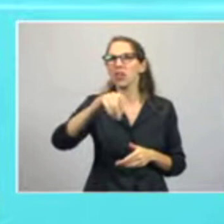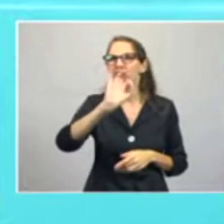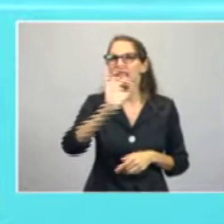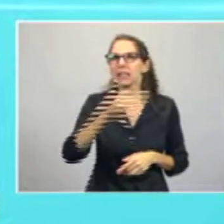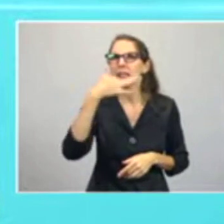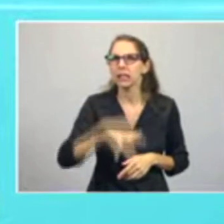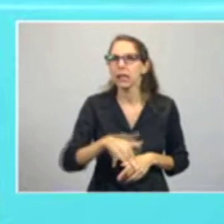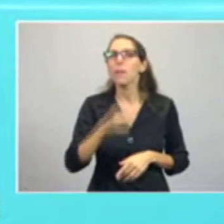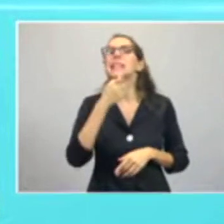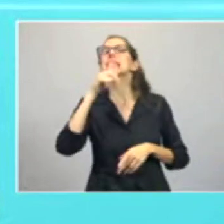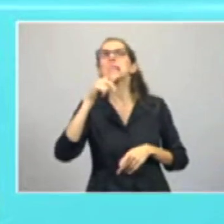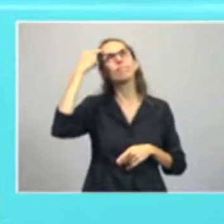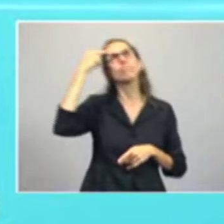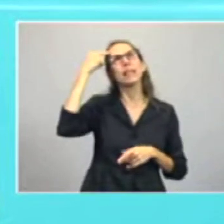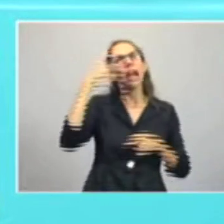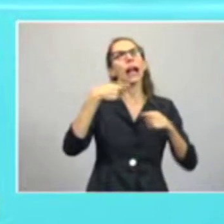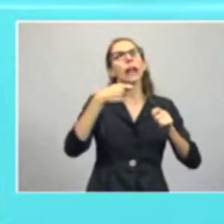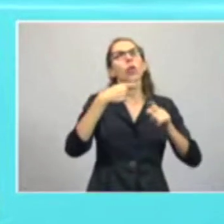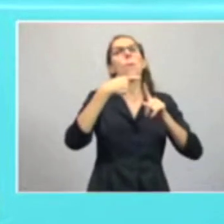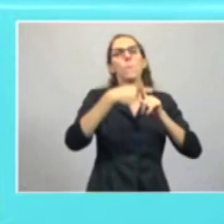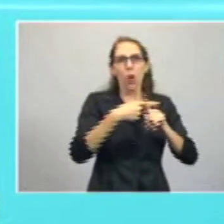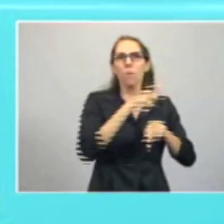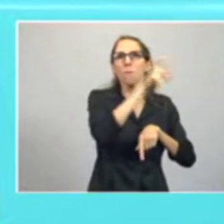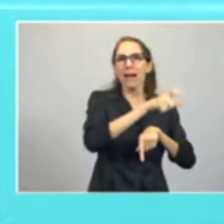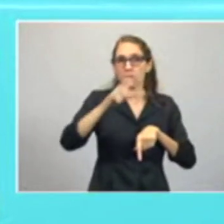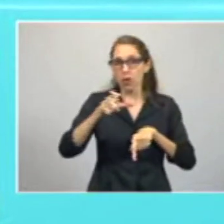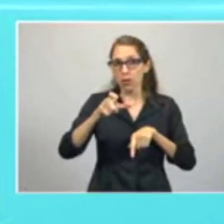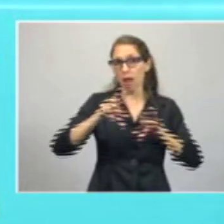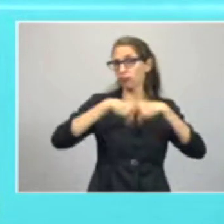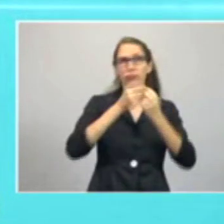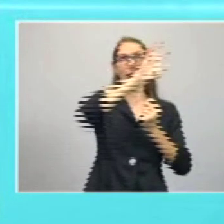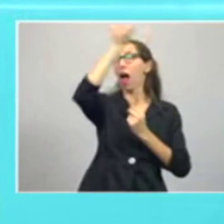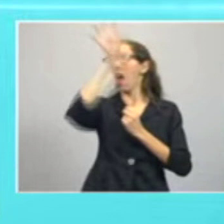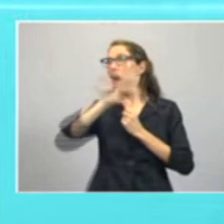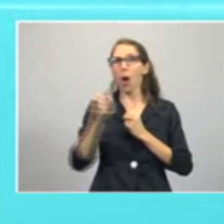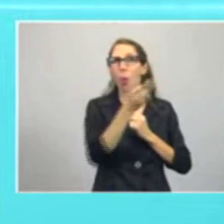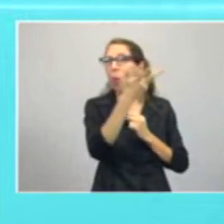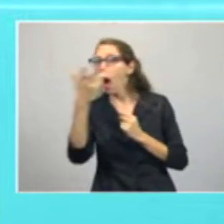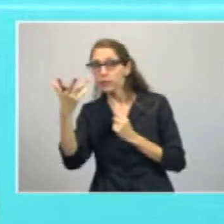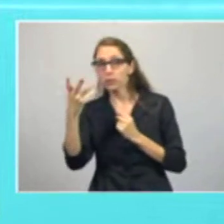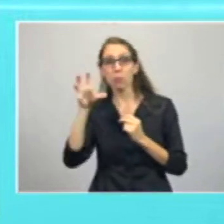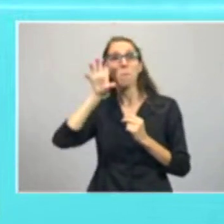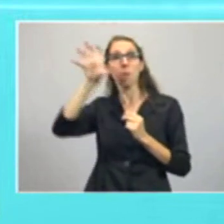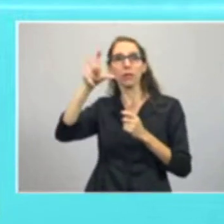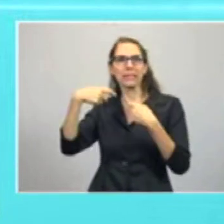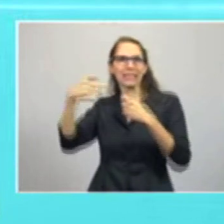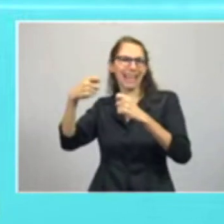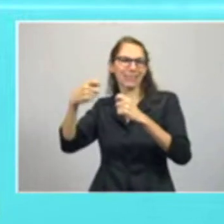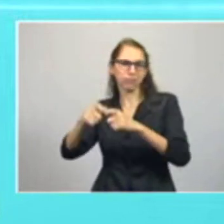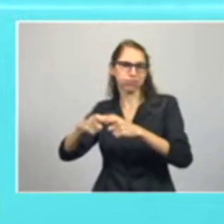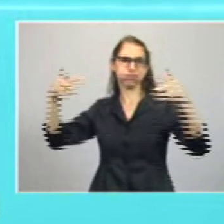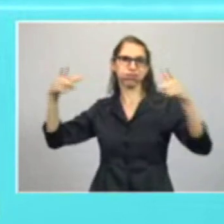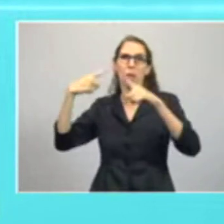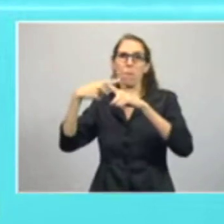el gasto por habitante de todas las provincias argentinas, con la que más gastó, comparando